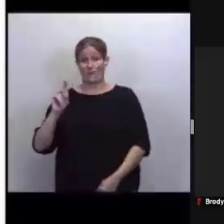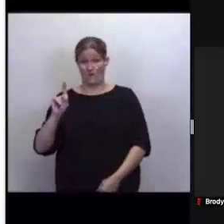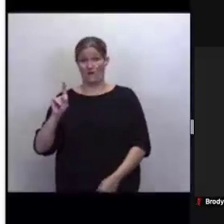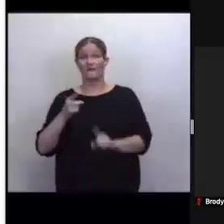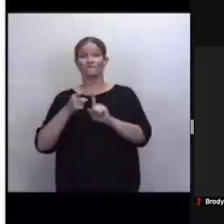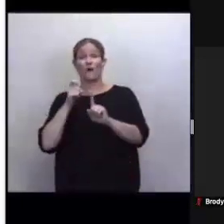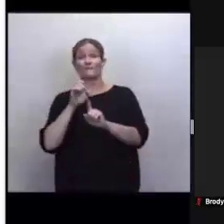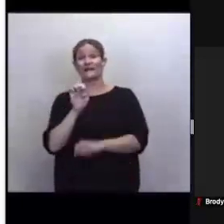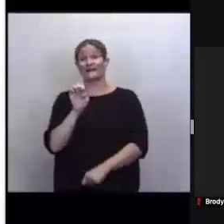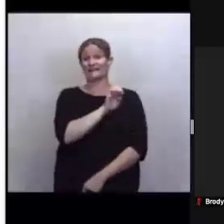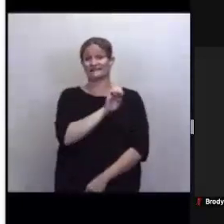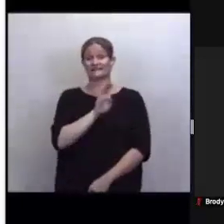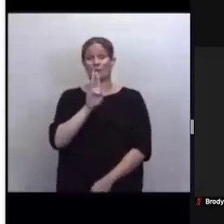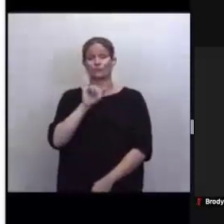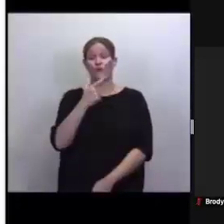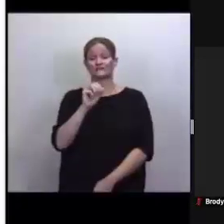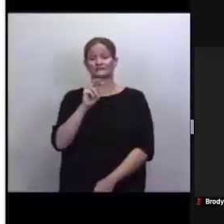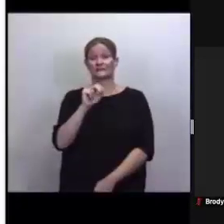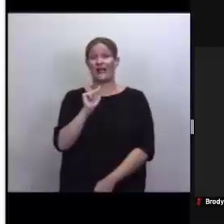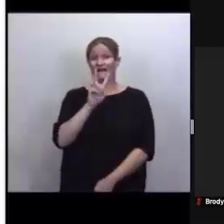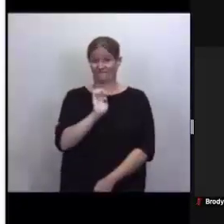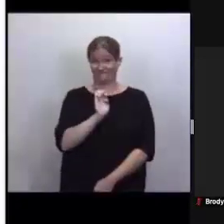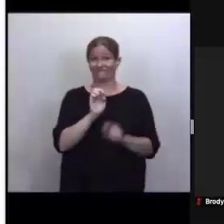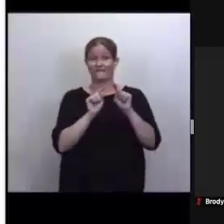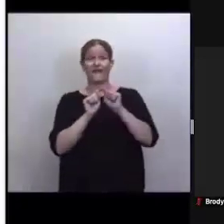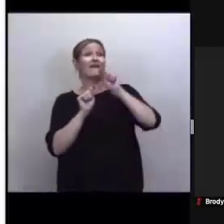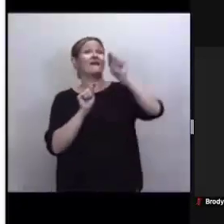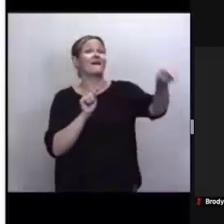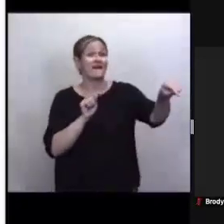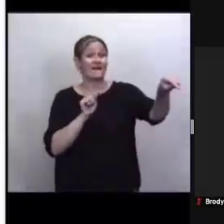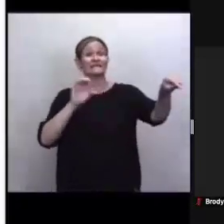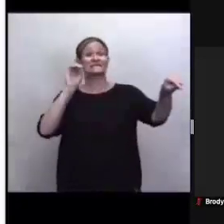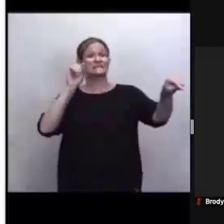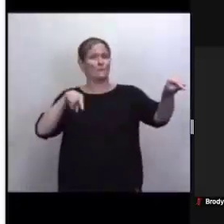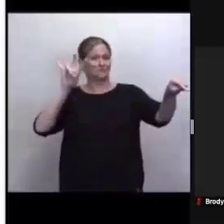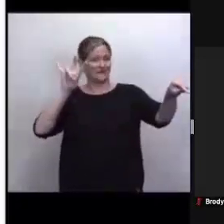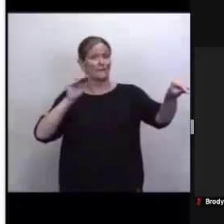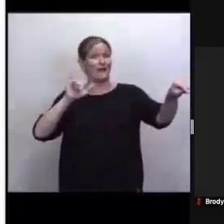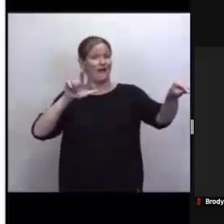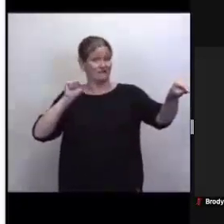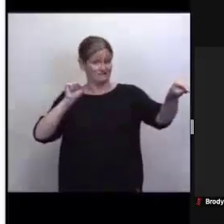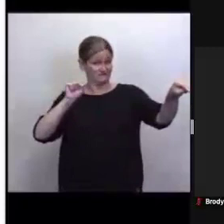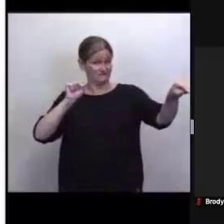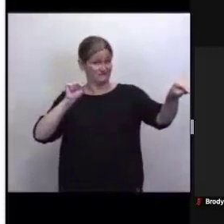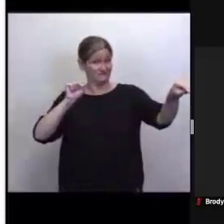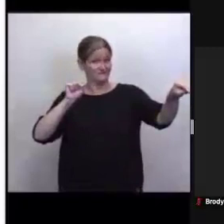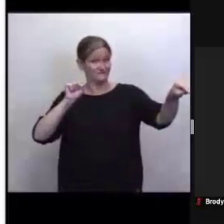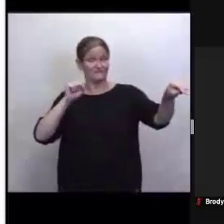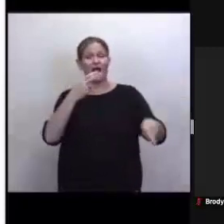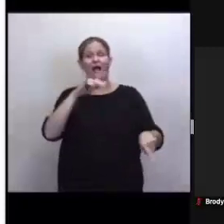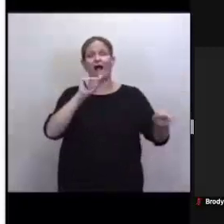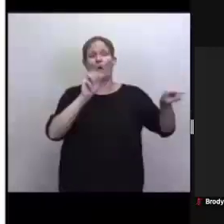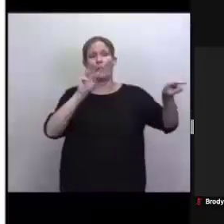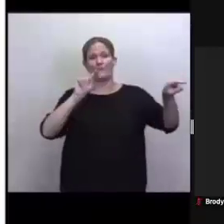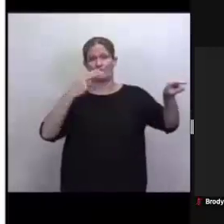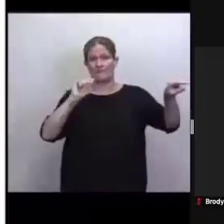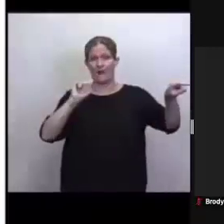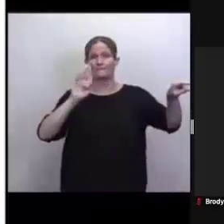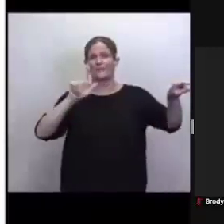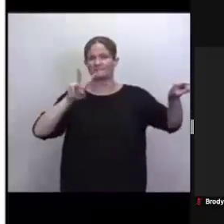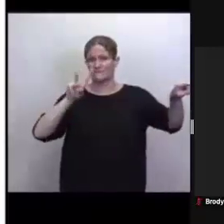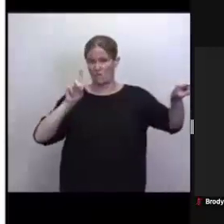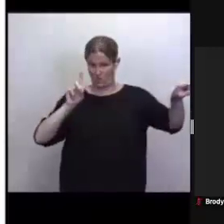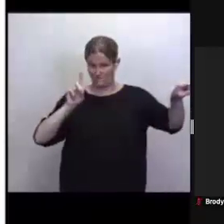La parte de la I-81 entre aproximadamente Avenida Brighton Este y 0.7 millas norte de